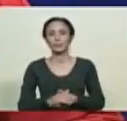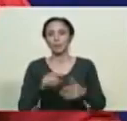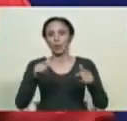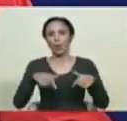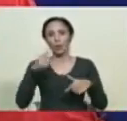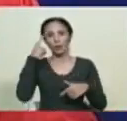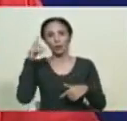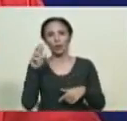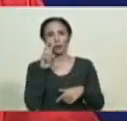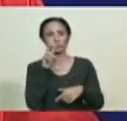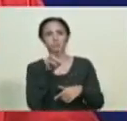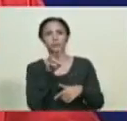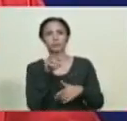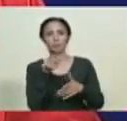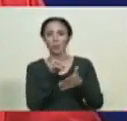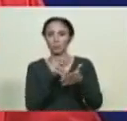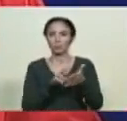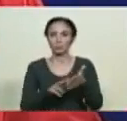creo que sacó un artículo